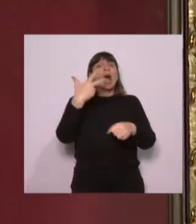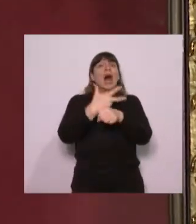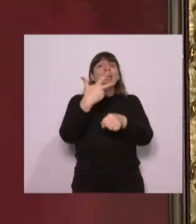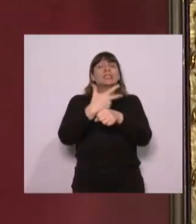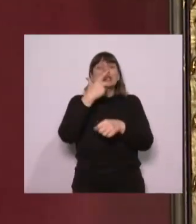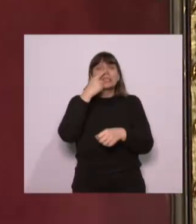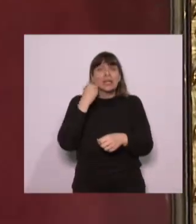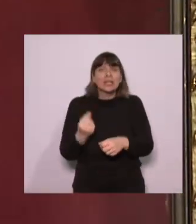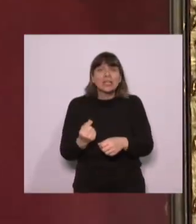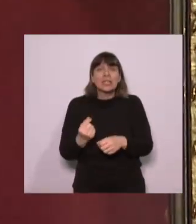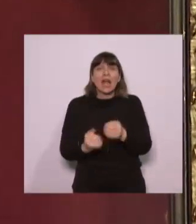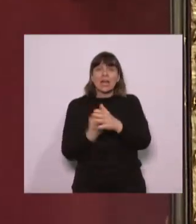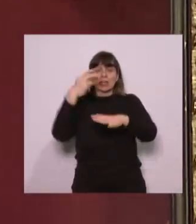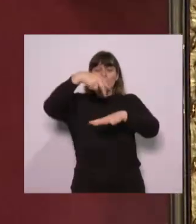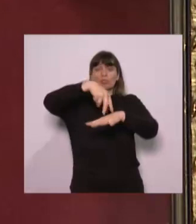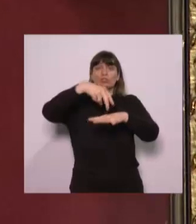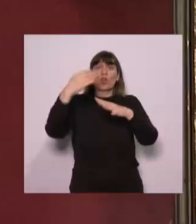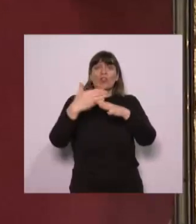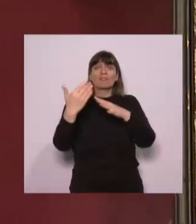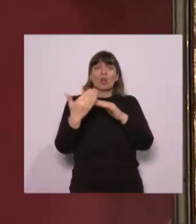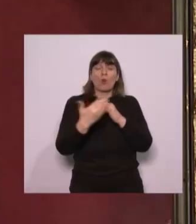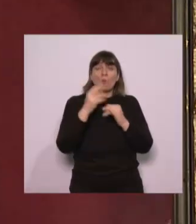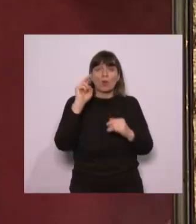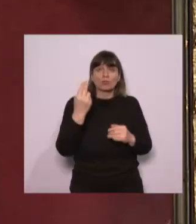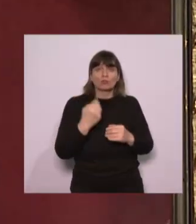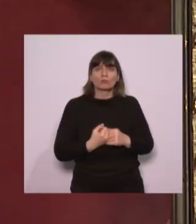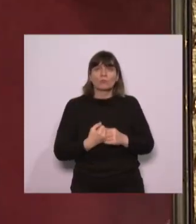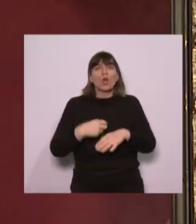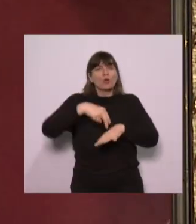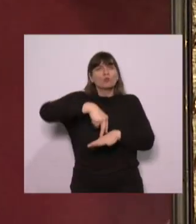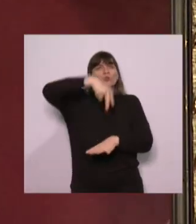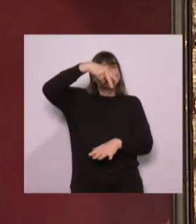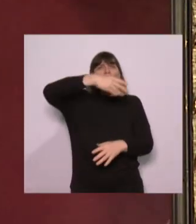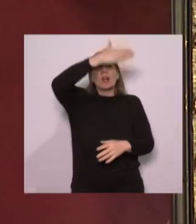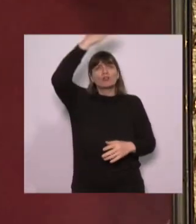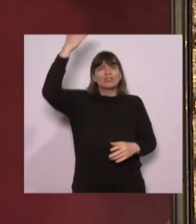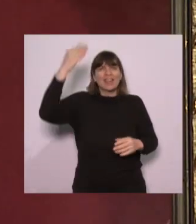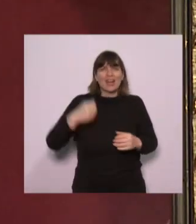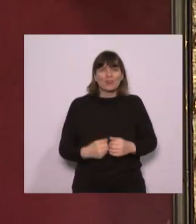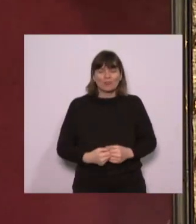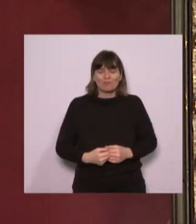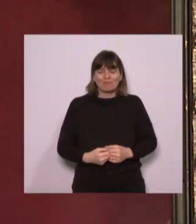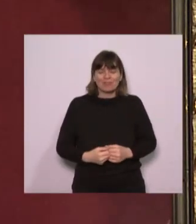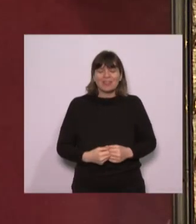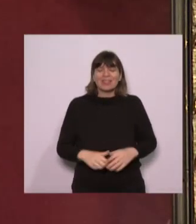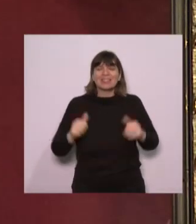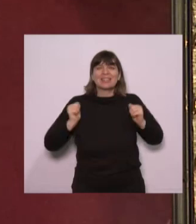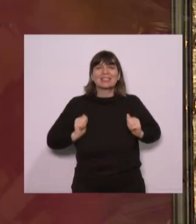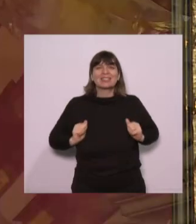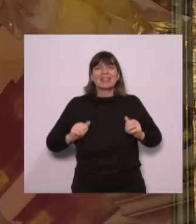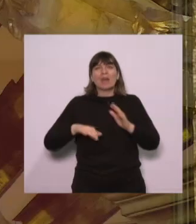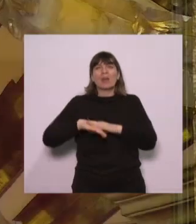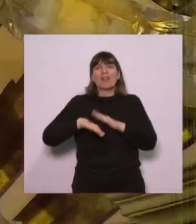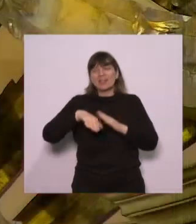infiernos. Al tercer día resucitó entre los muertos. Subió a los cielos.